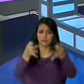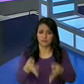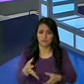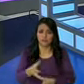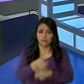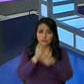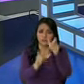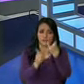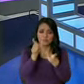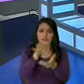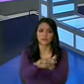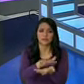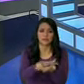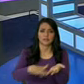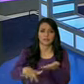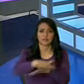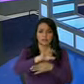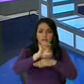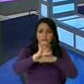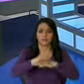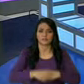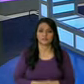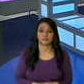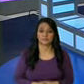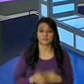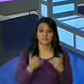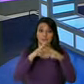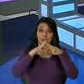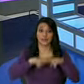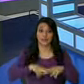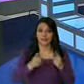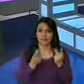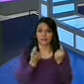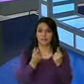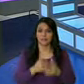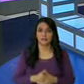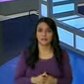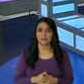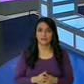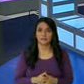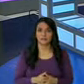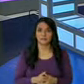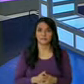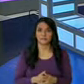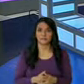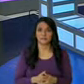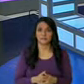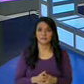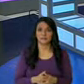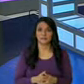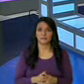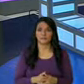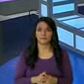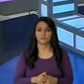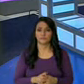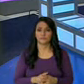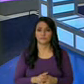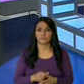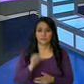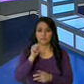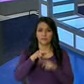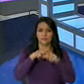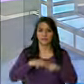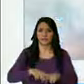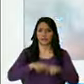que haya tranquilidad para todo un país. Vamos a hacer una revisioncita rápida antes de irnos. Esta hora, ¿cómo estamos? Nuevamente una revisión rápida,